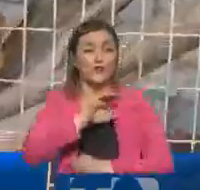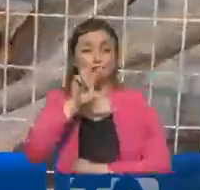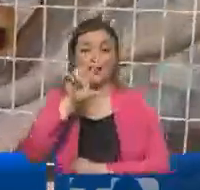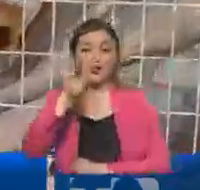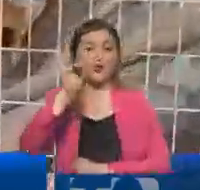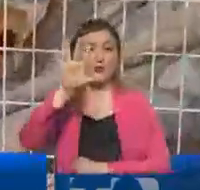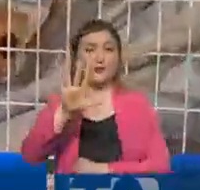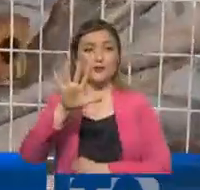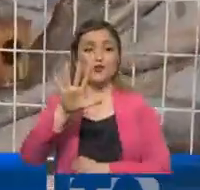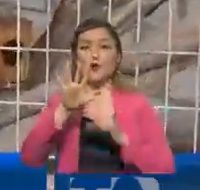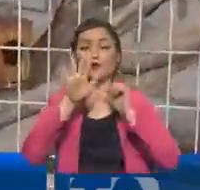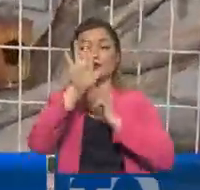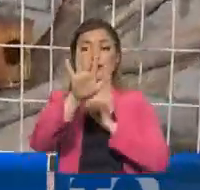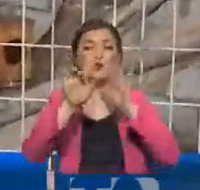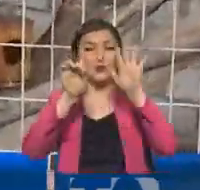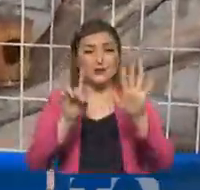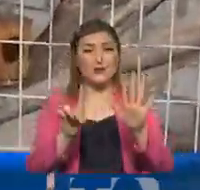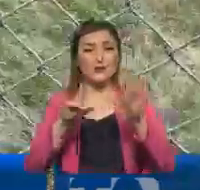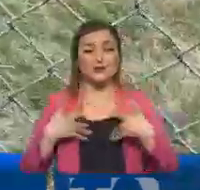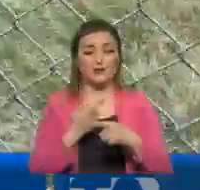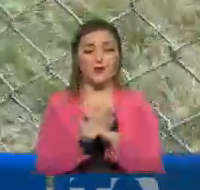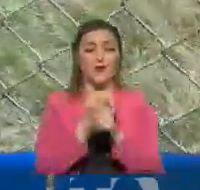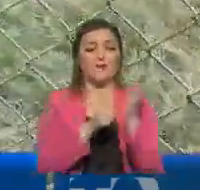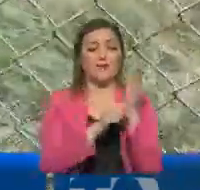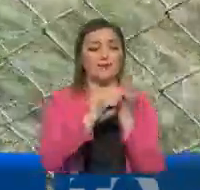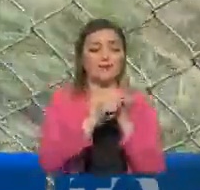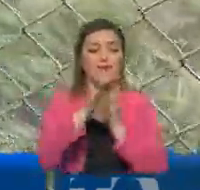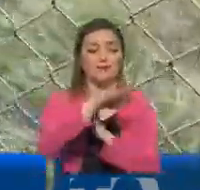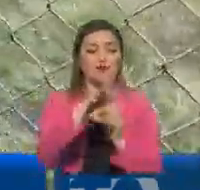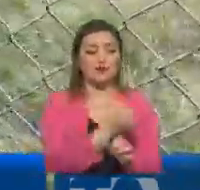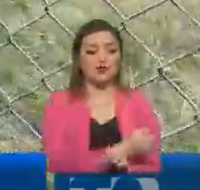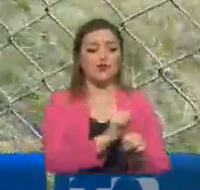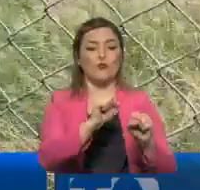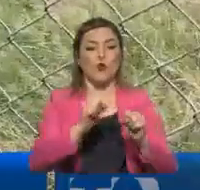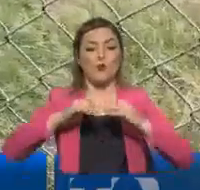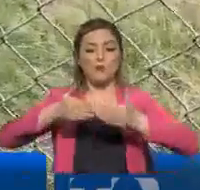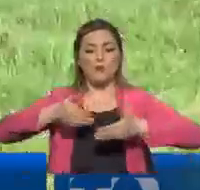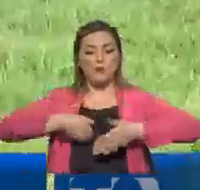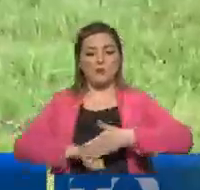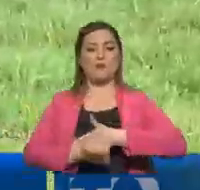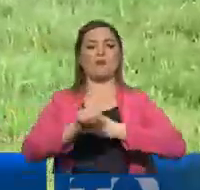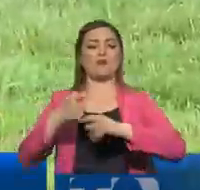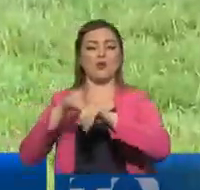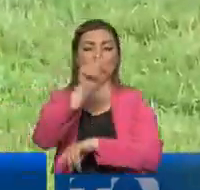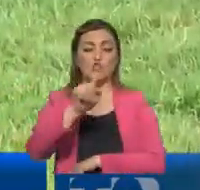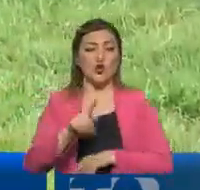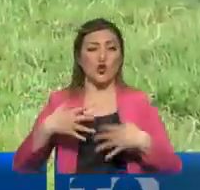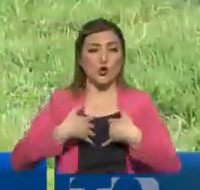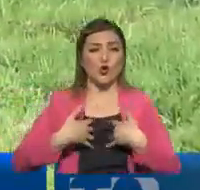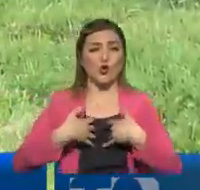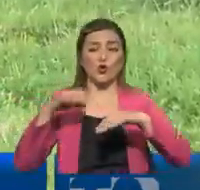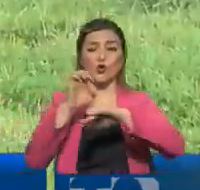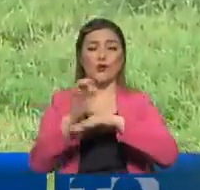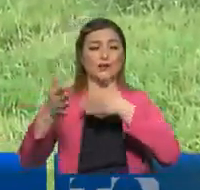animales de 56 especies que han sido rescatadas por el Ministerio del Ambiente o han nacido en cautiverio procedentes de otros zoológicos de nuestro país